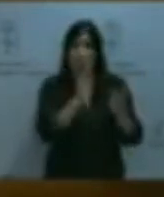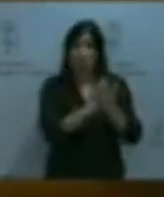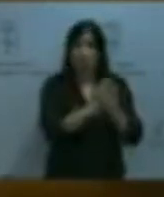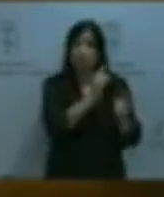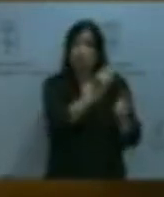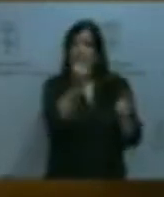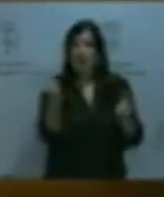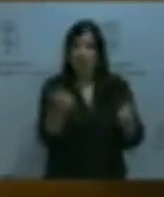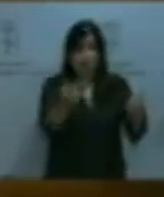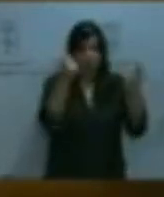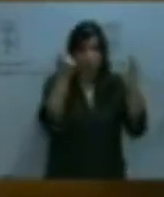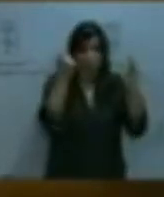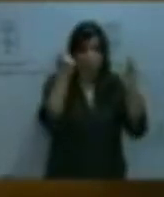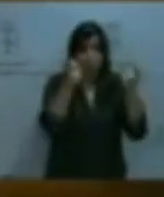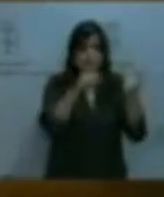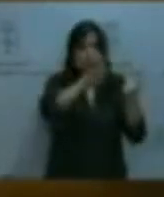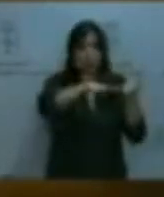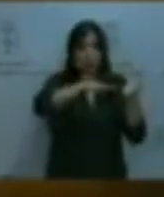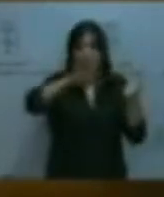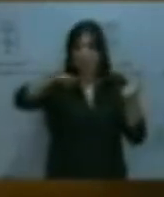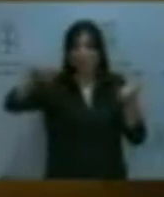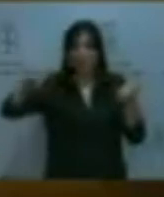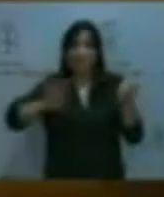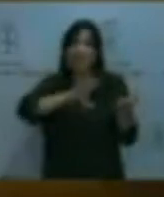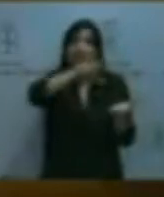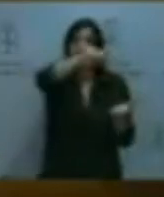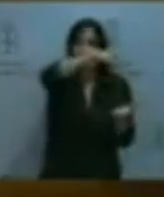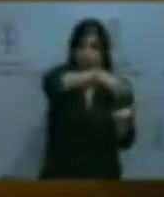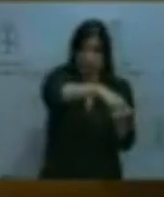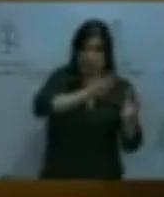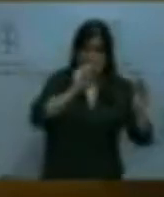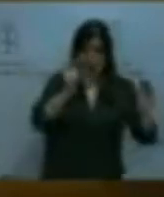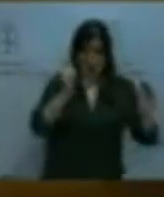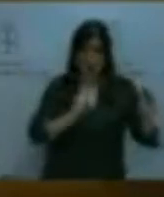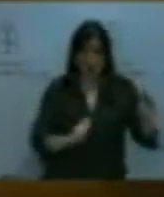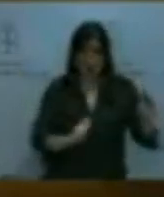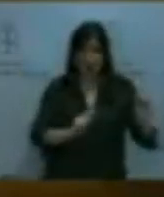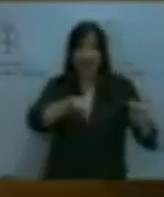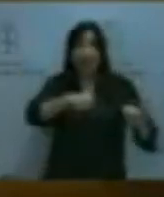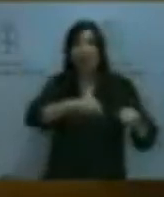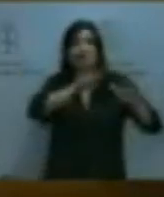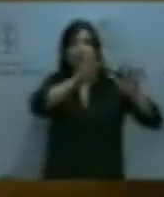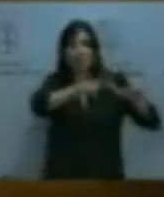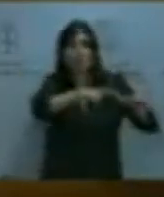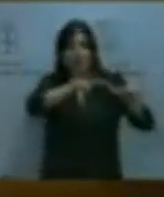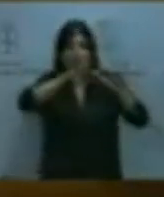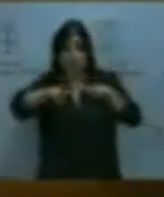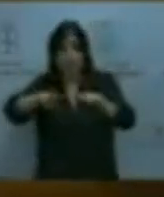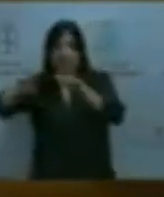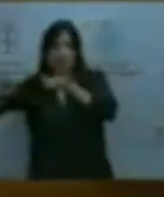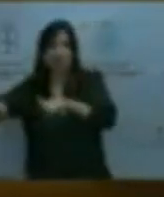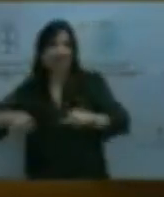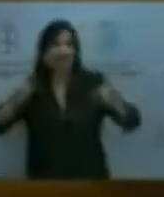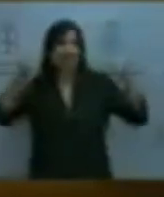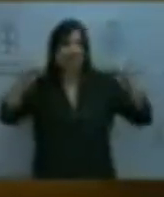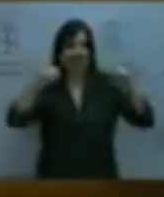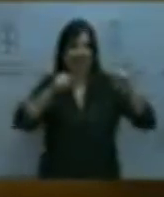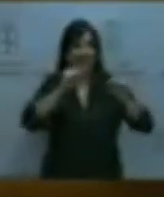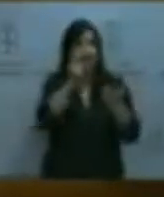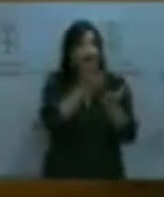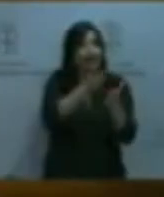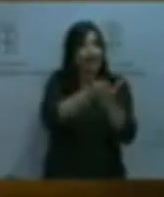centro integrado de formación profesional y ocho meses de prácticas remuneradas en wyngard y que hacen para garantizar la excelencia de la formación